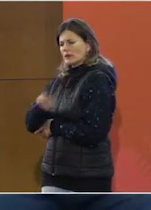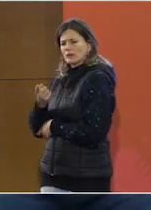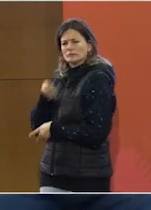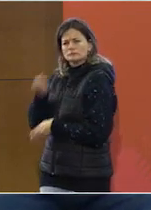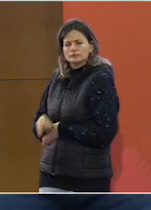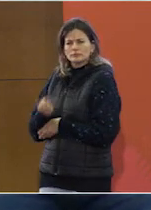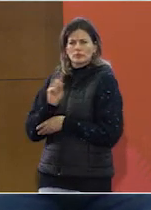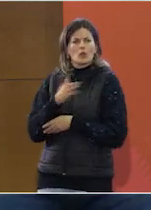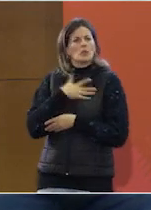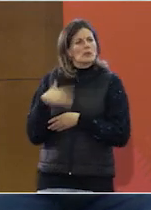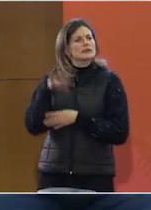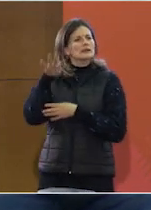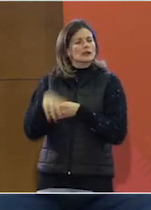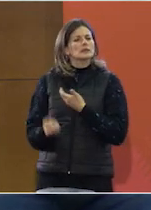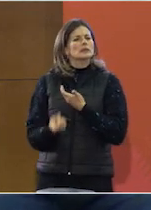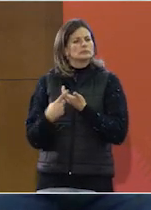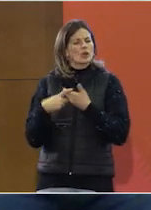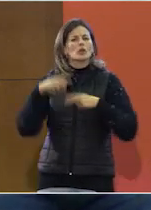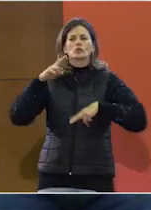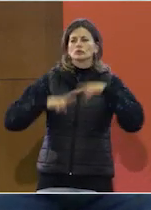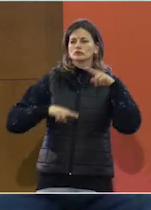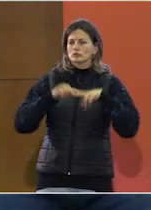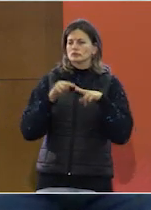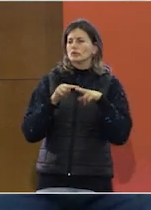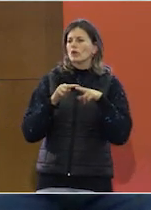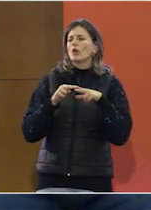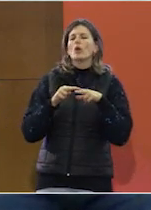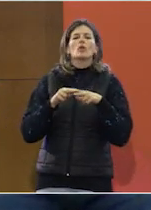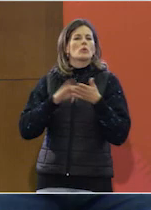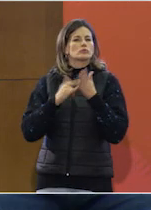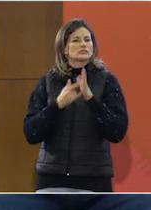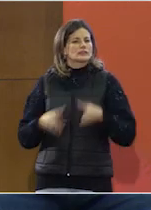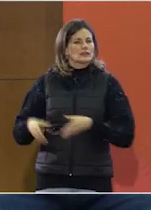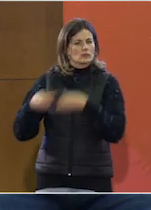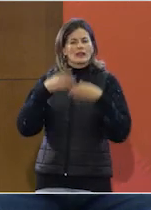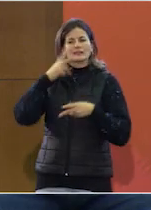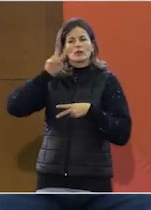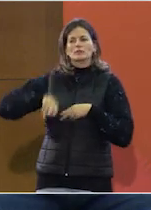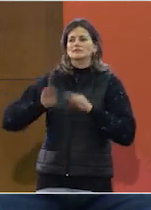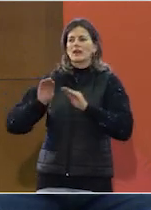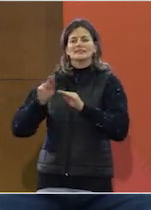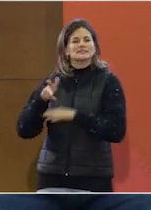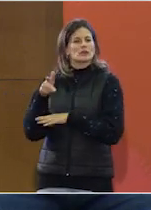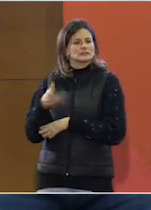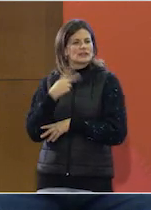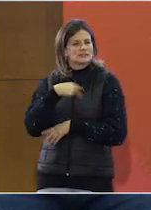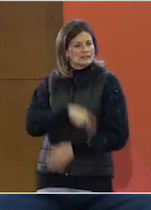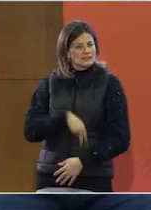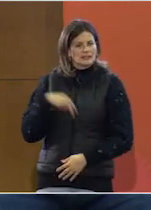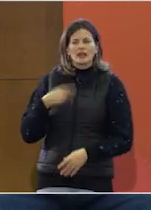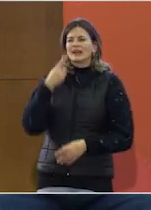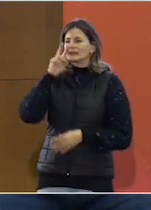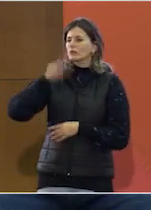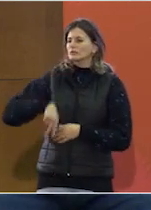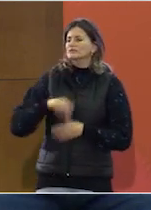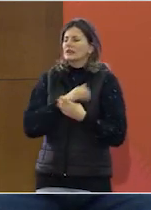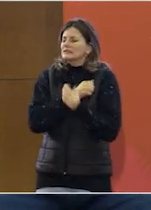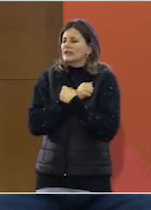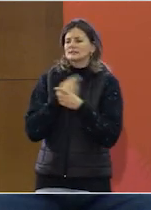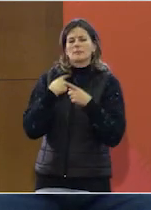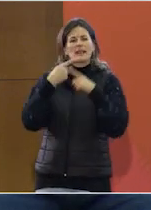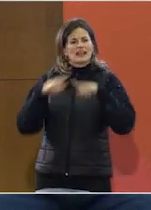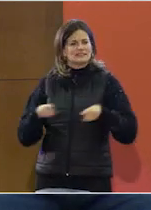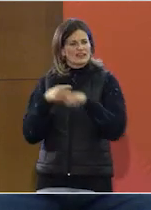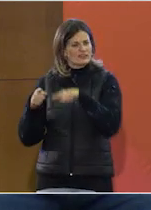Cataluña forme parte de la construcción de un proyecto colectivo, reconociendo sus derechos nacionales, reconociendo y amando la